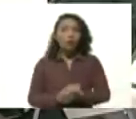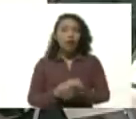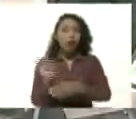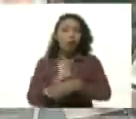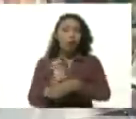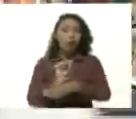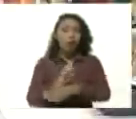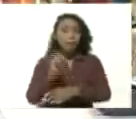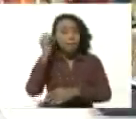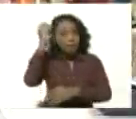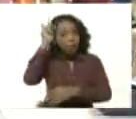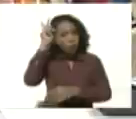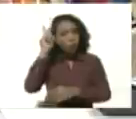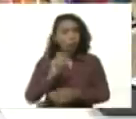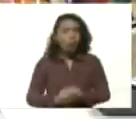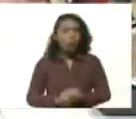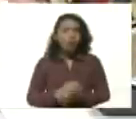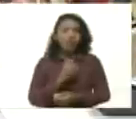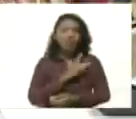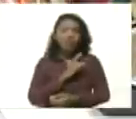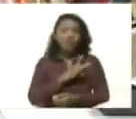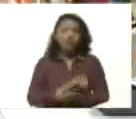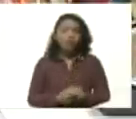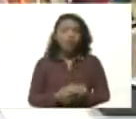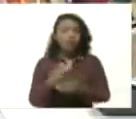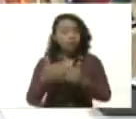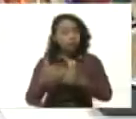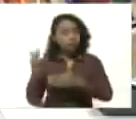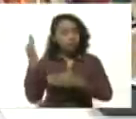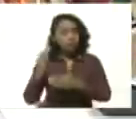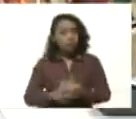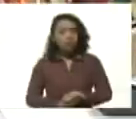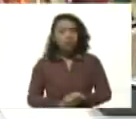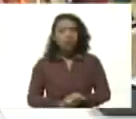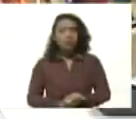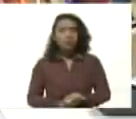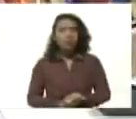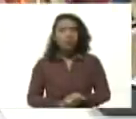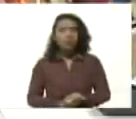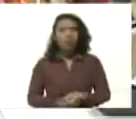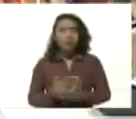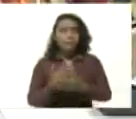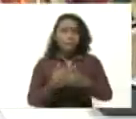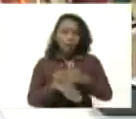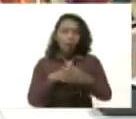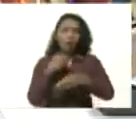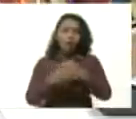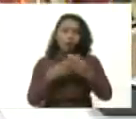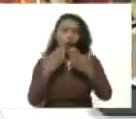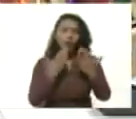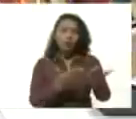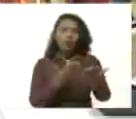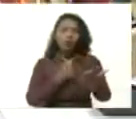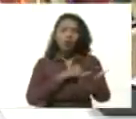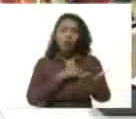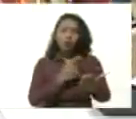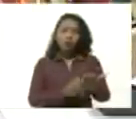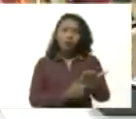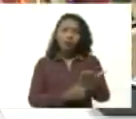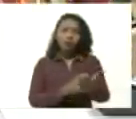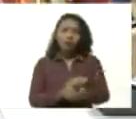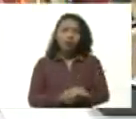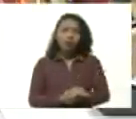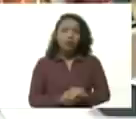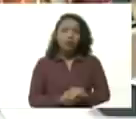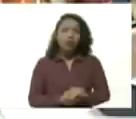Ecuador, Perú, Chile y más allá. Vamos a hacerlo. Son nuestros hermanos y